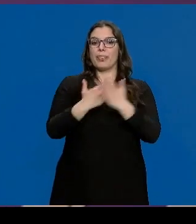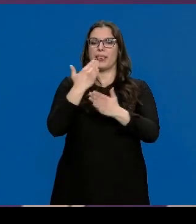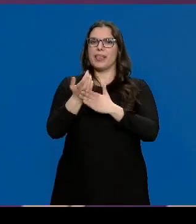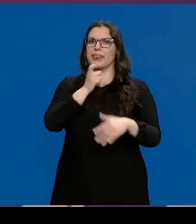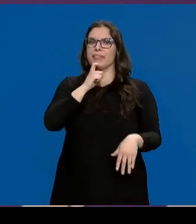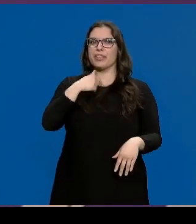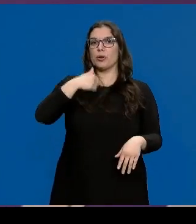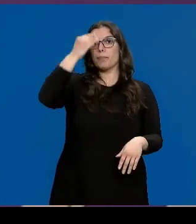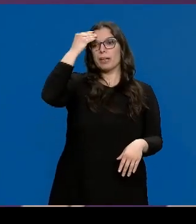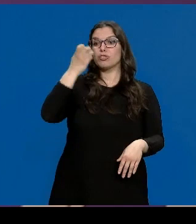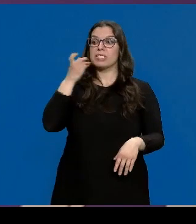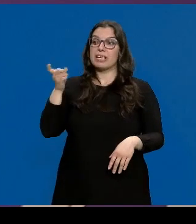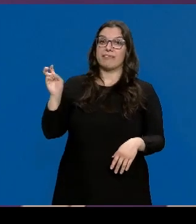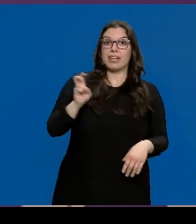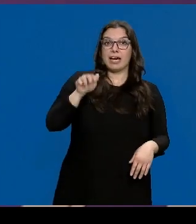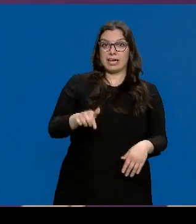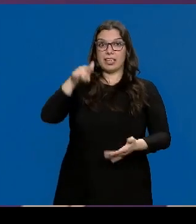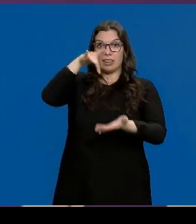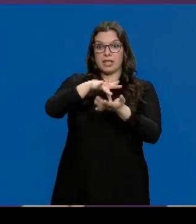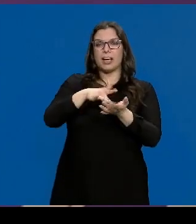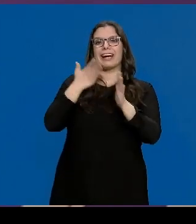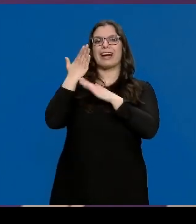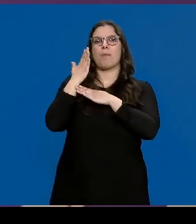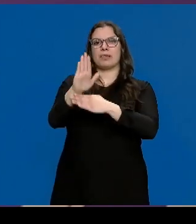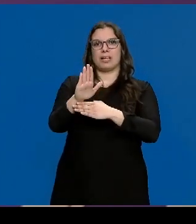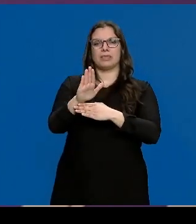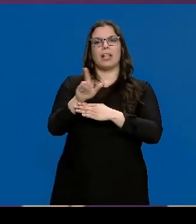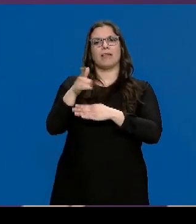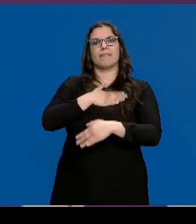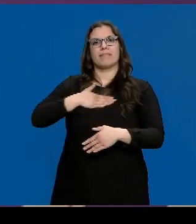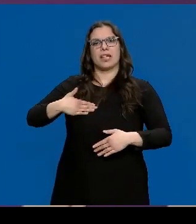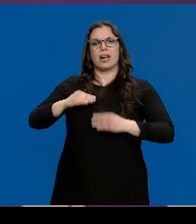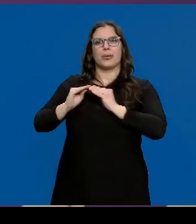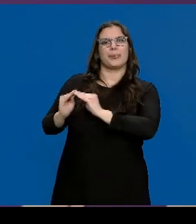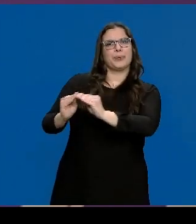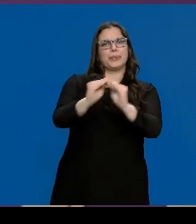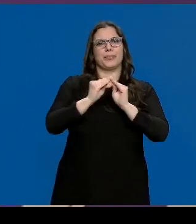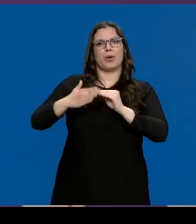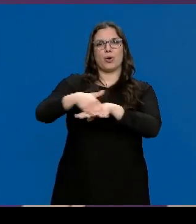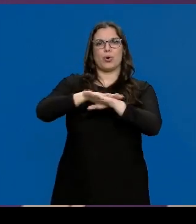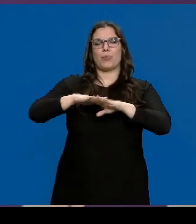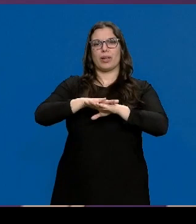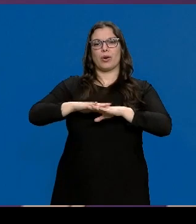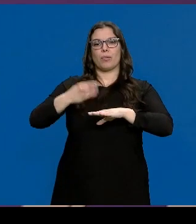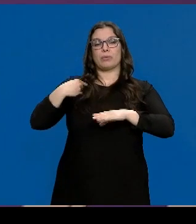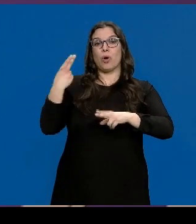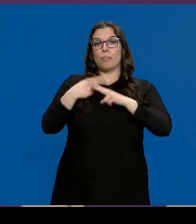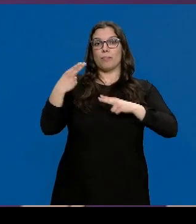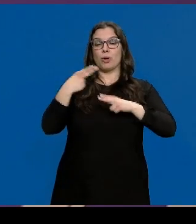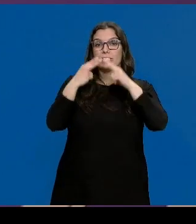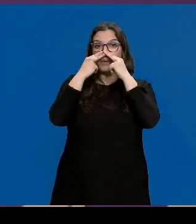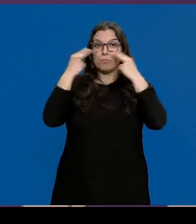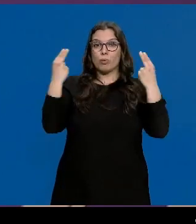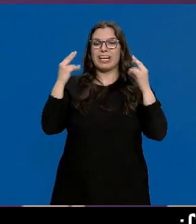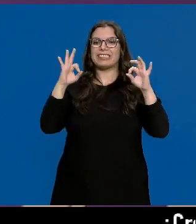difíciles y creo que con su presencia hoy aquí representa esa voluntad unánime del Gobierno de que las políticas